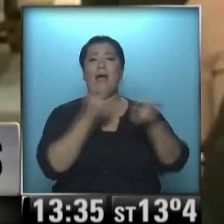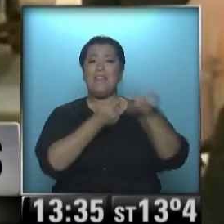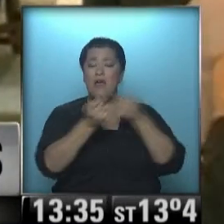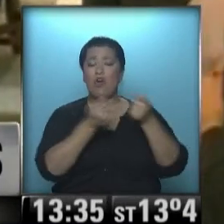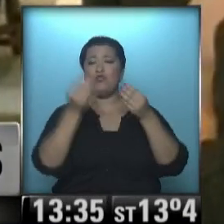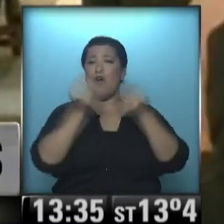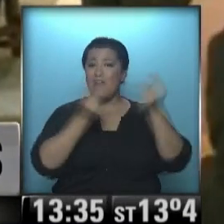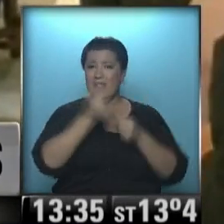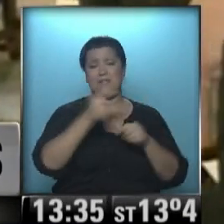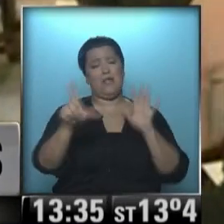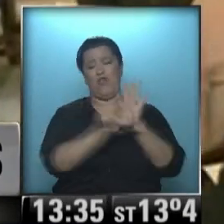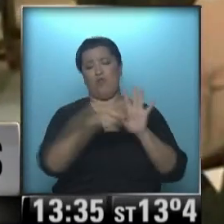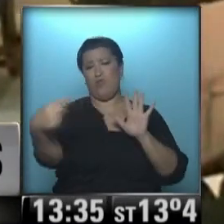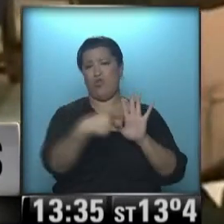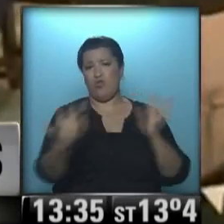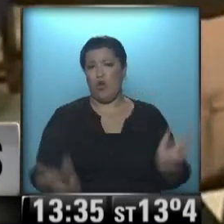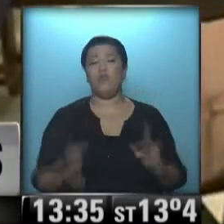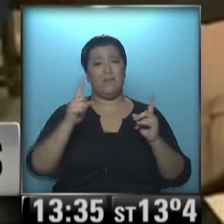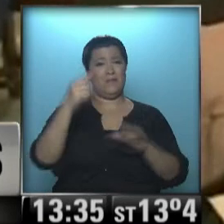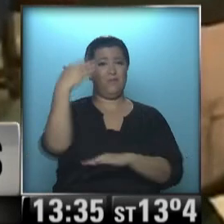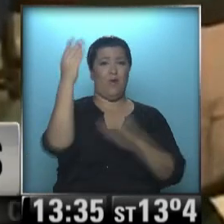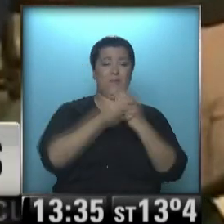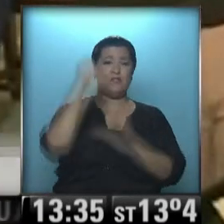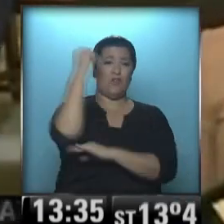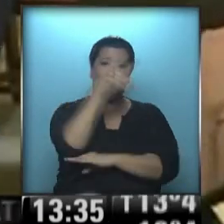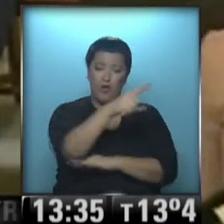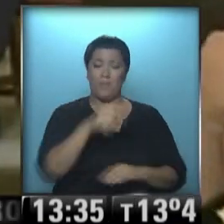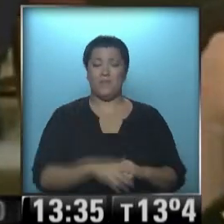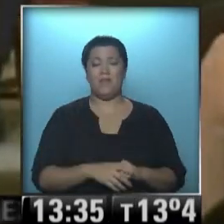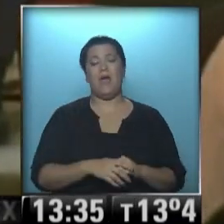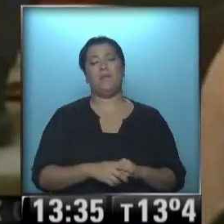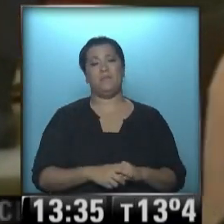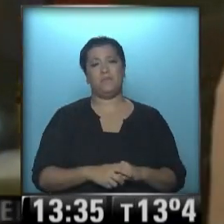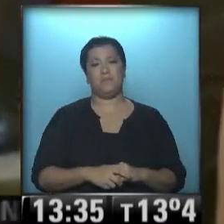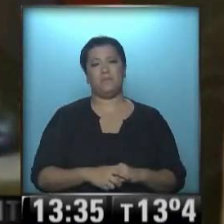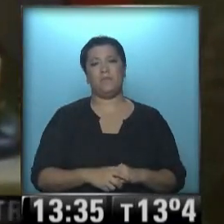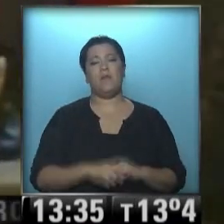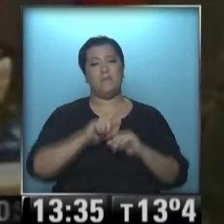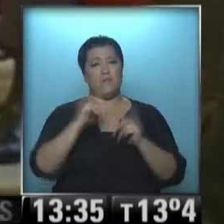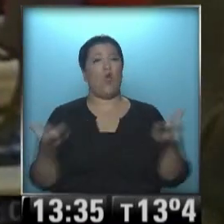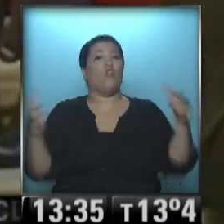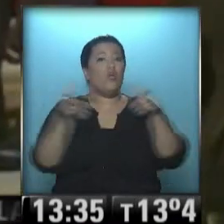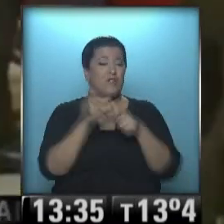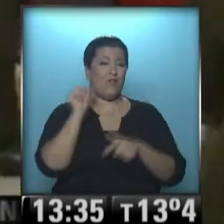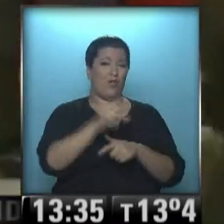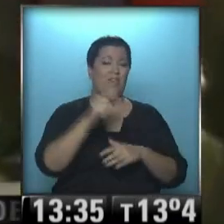financiero ilegal. Dichos del ministro de Economía, Axel Kicillof, en esta conferencia del Consejo de las Américas.